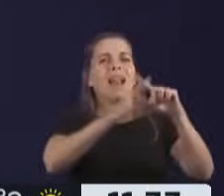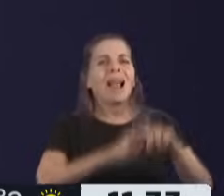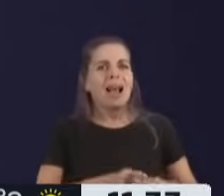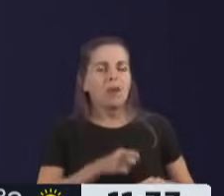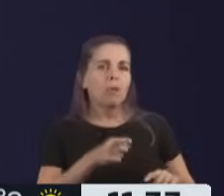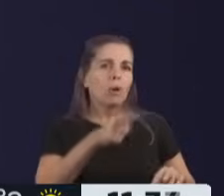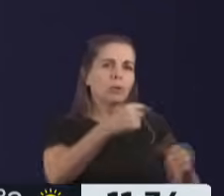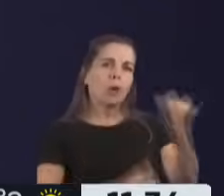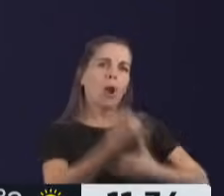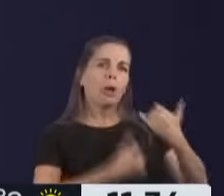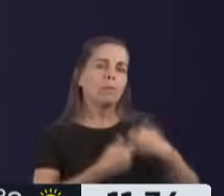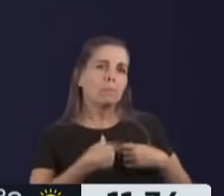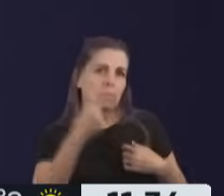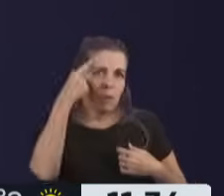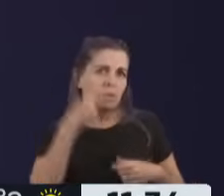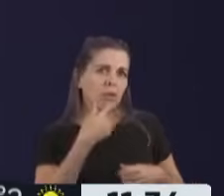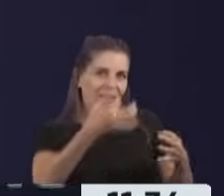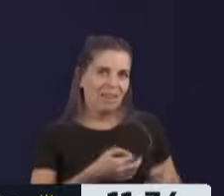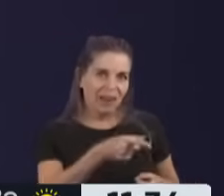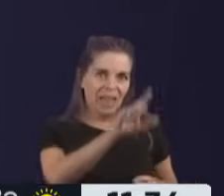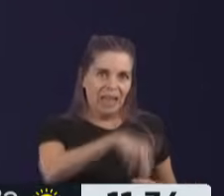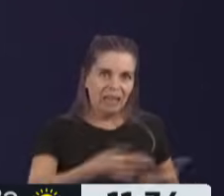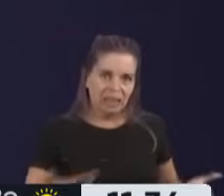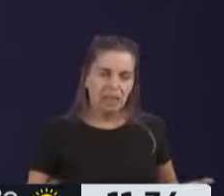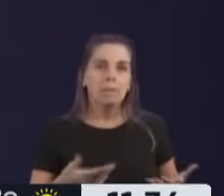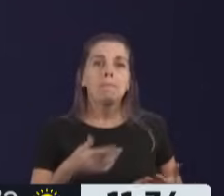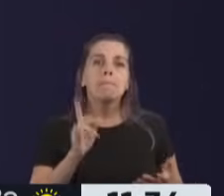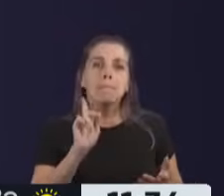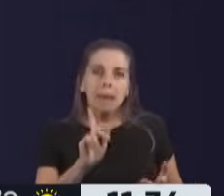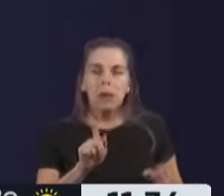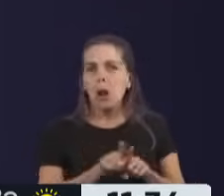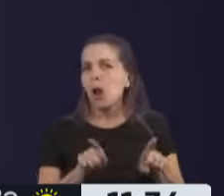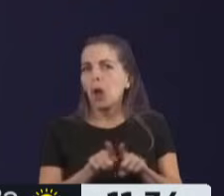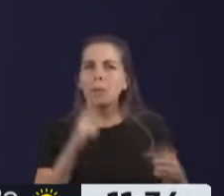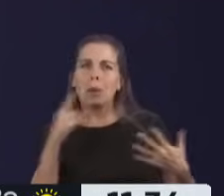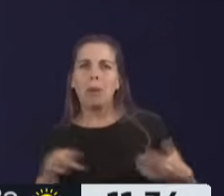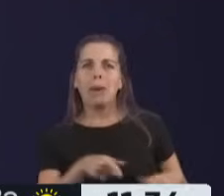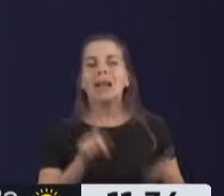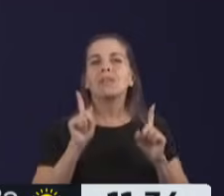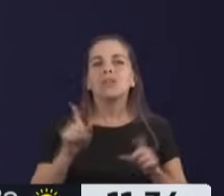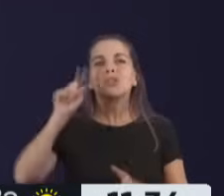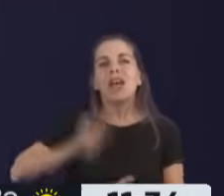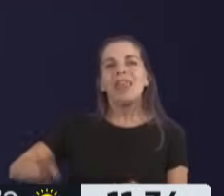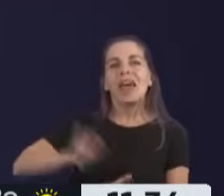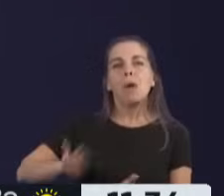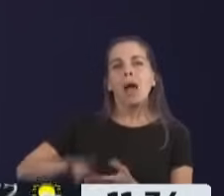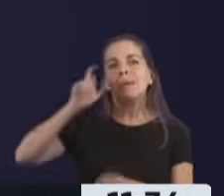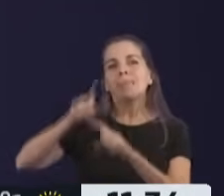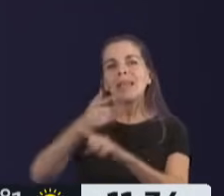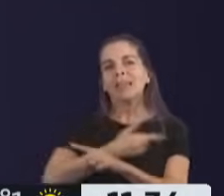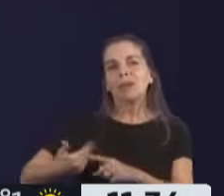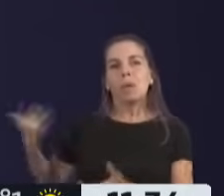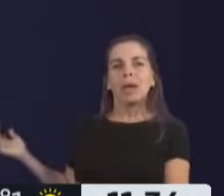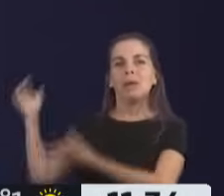buena, lo cierto es que es parte de pagar esa tarjeta de crédito que nos dejaron reventada el 10 de